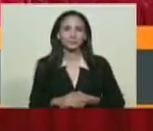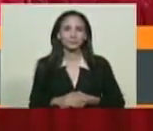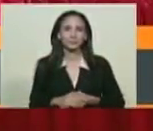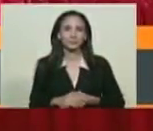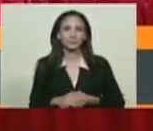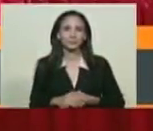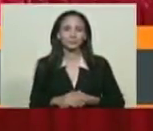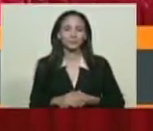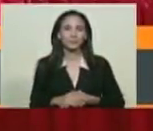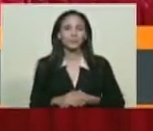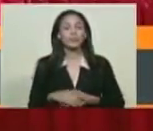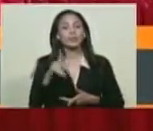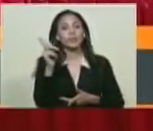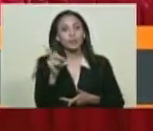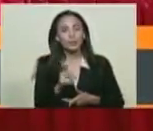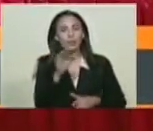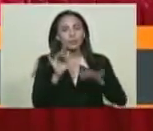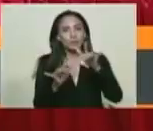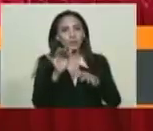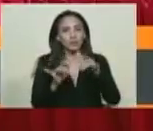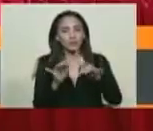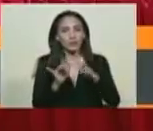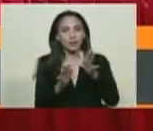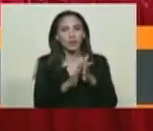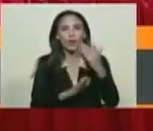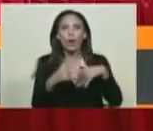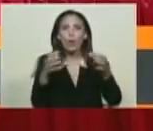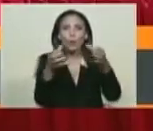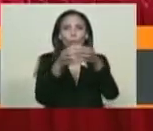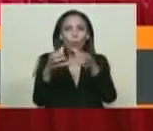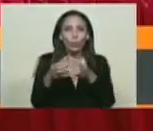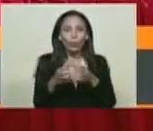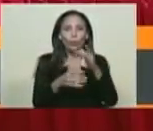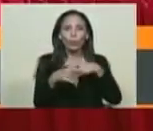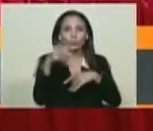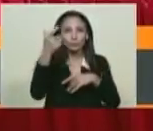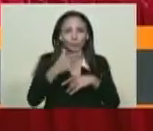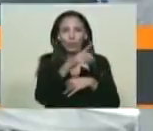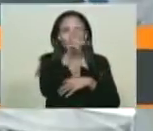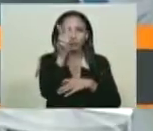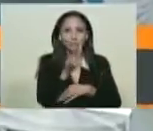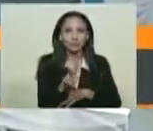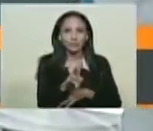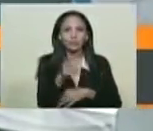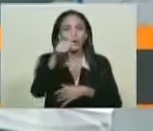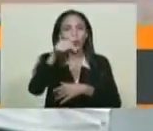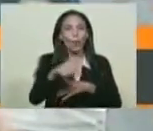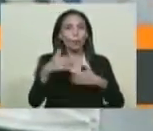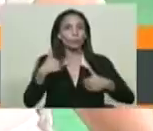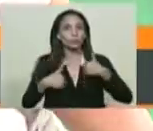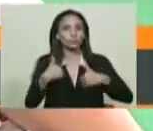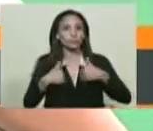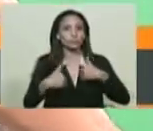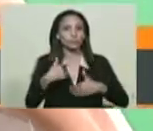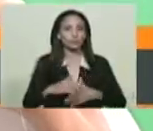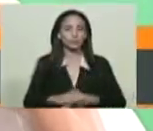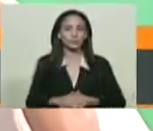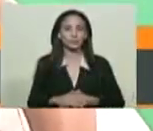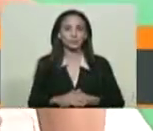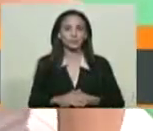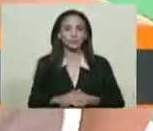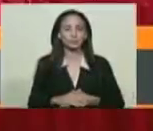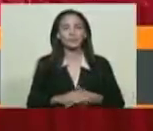Y a la secretaria general del Movimiento Somos Venezuela, María Rosa Jiménez. Hoy miércoles